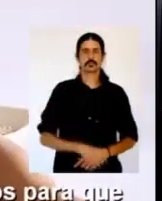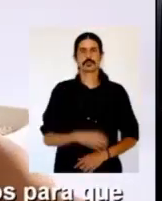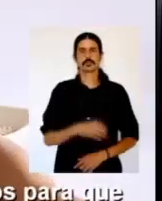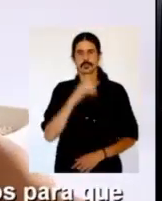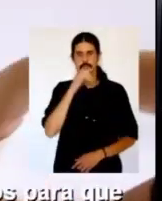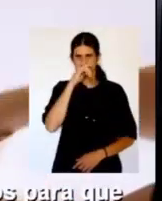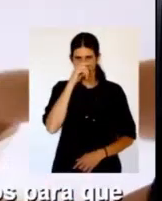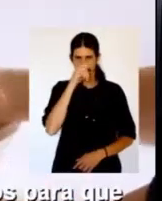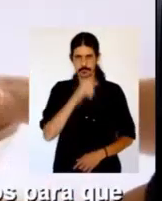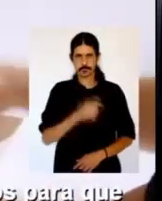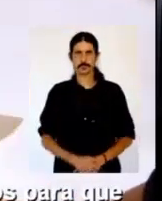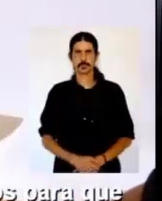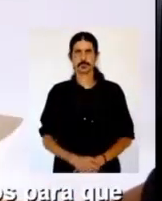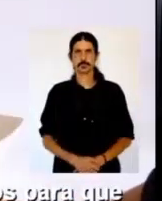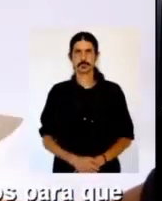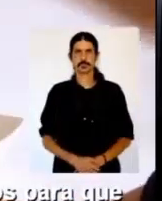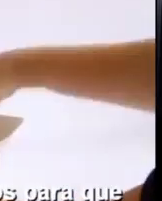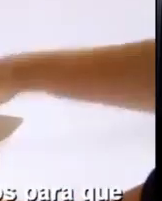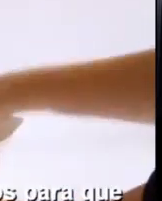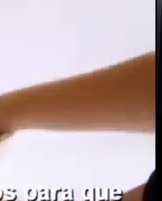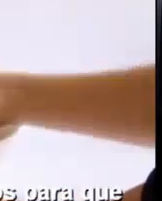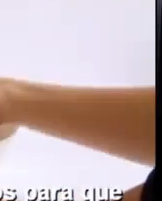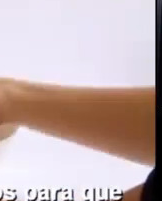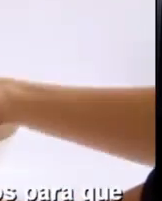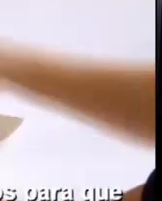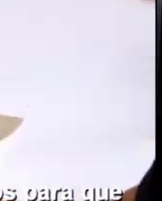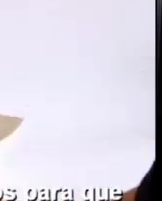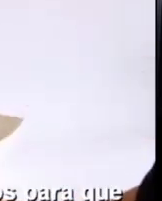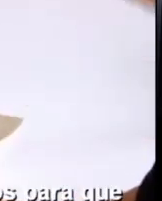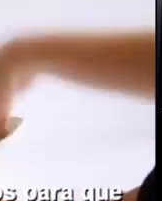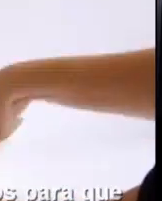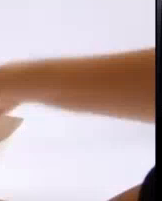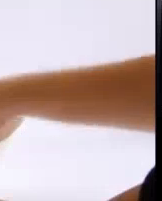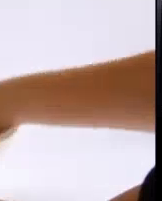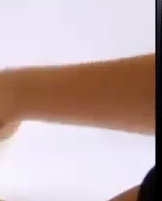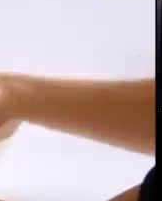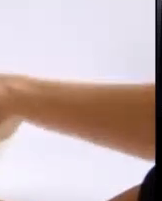las acomodamos para que quede todo bien ajustado.